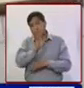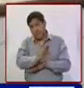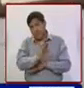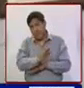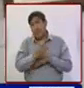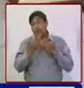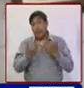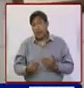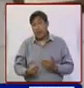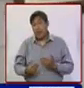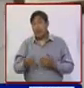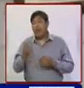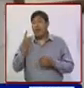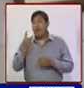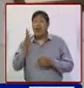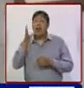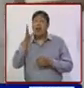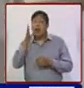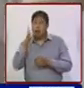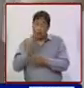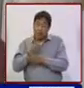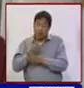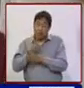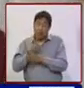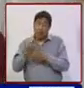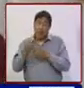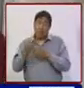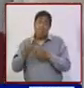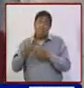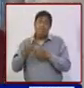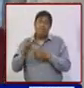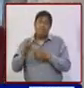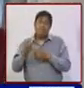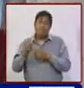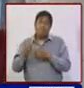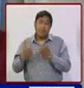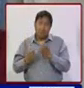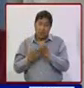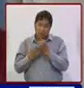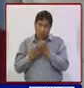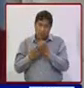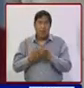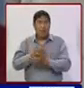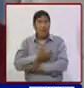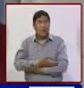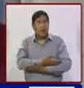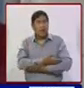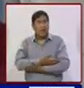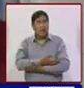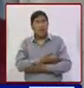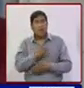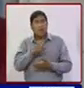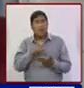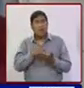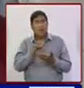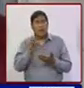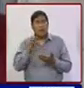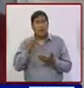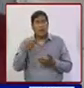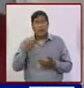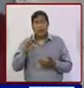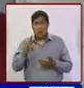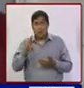se encuentra en un hogar con una mamá sustituta. Se le dio la alta. La bebé estaba alrededor de 1.700 y pico